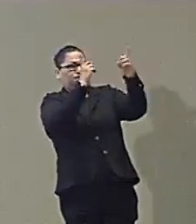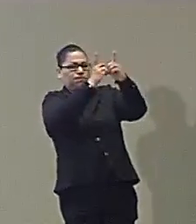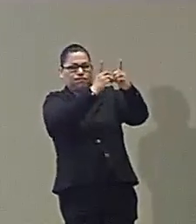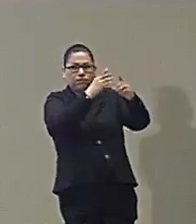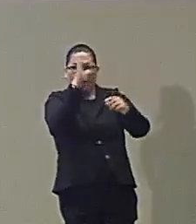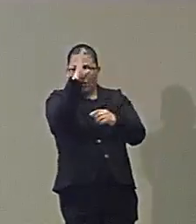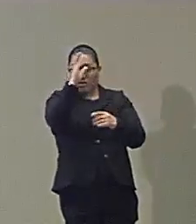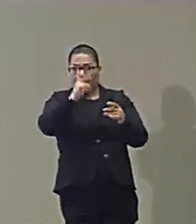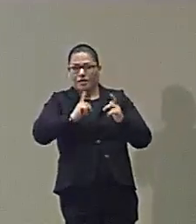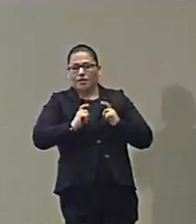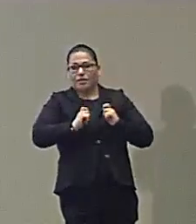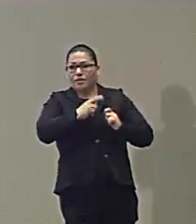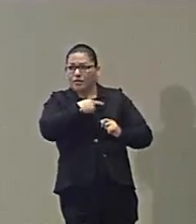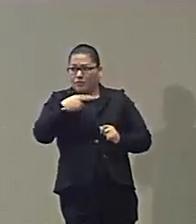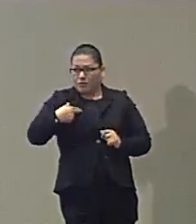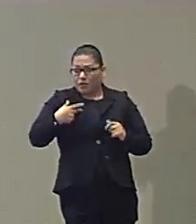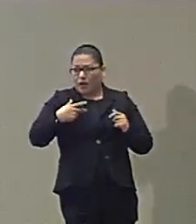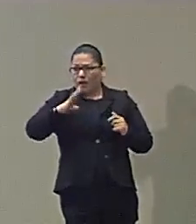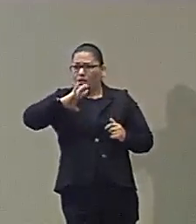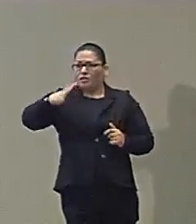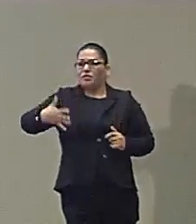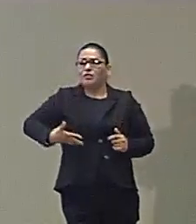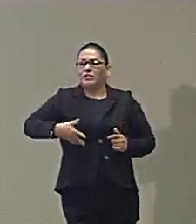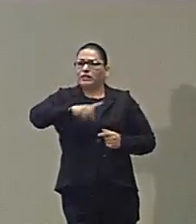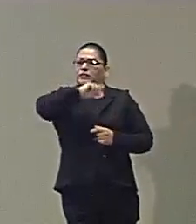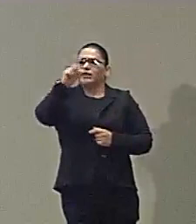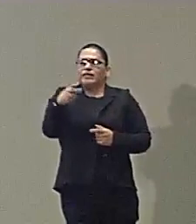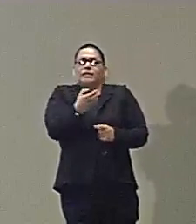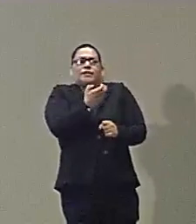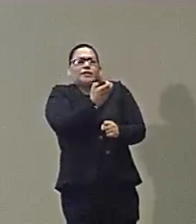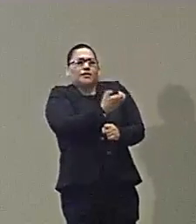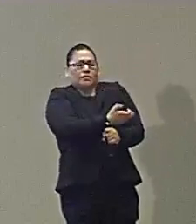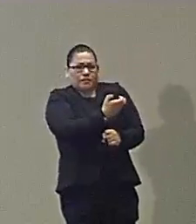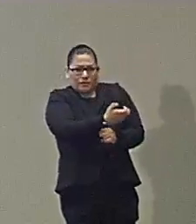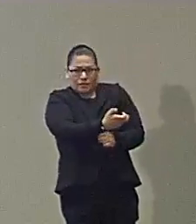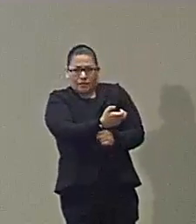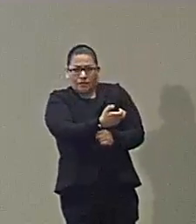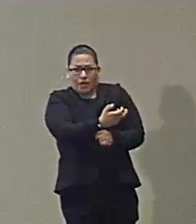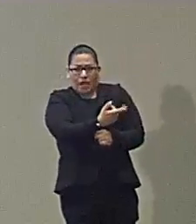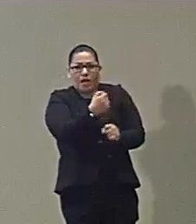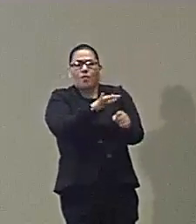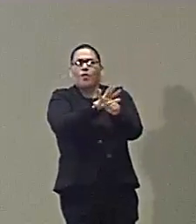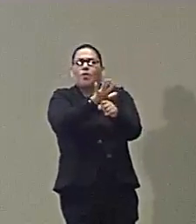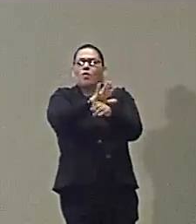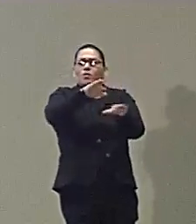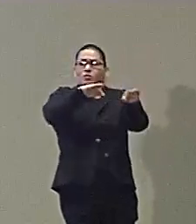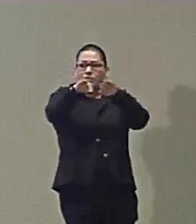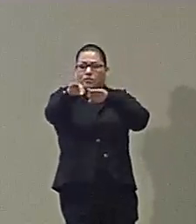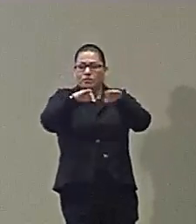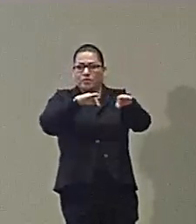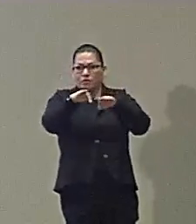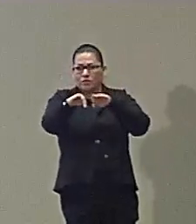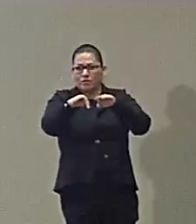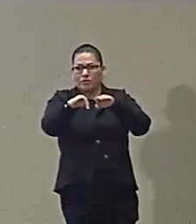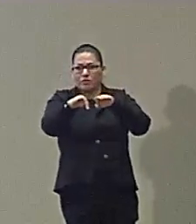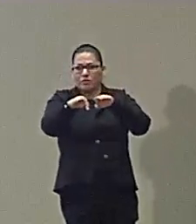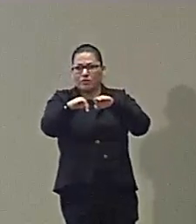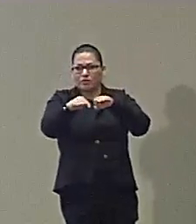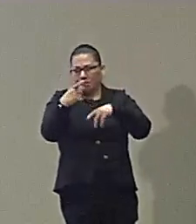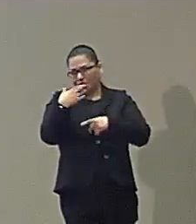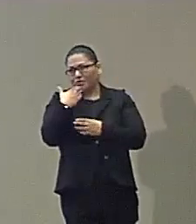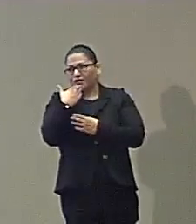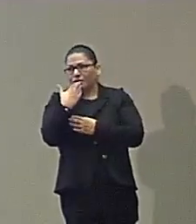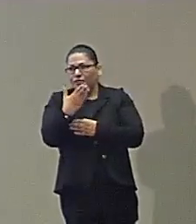cultura que nuestro orgullo sea esa fortaleza por la cual trabajamos enhorabuena